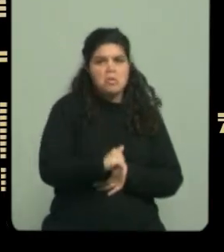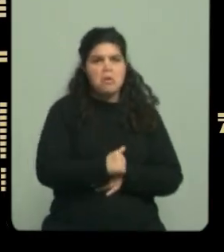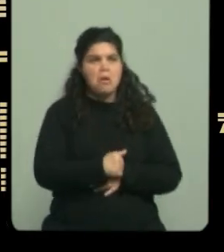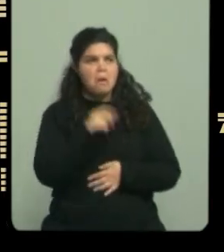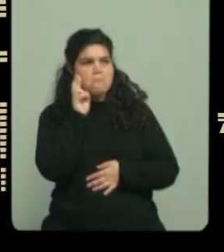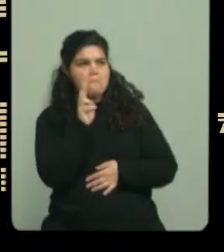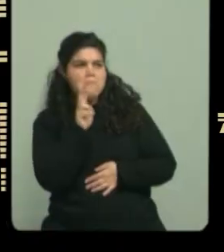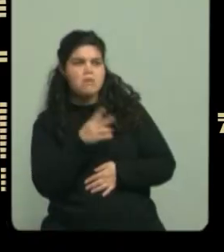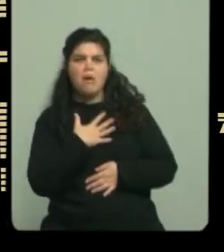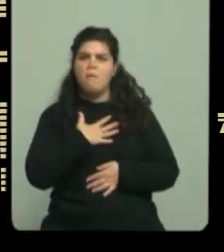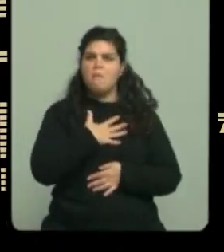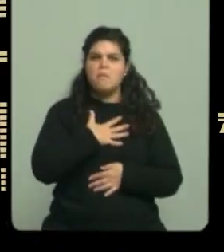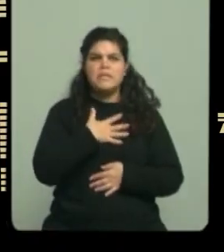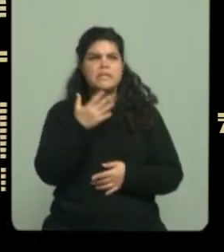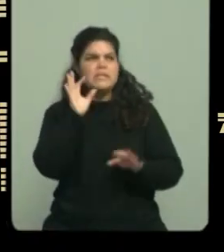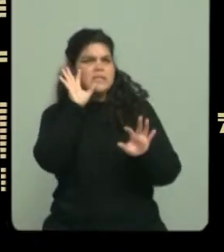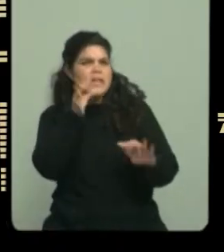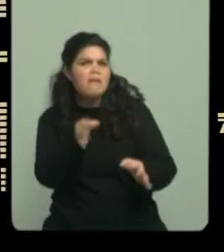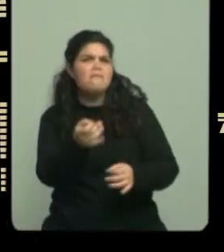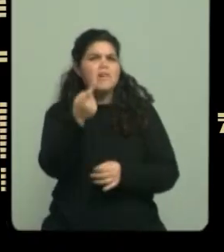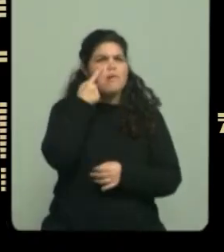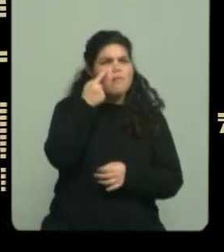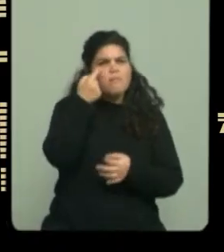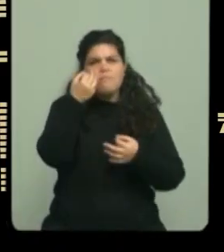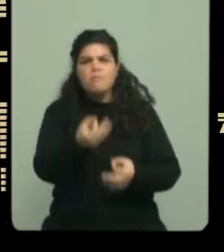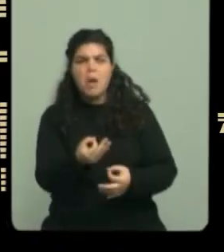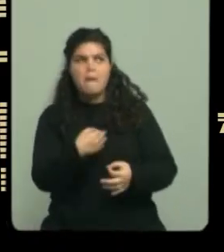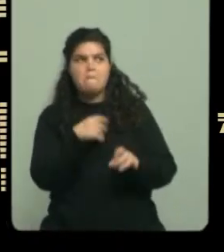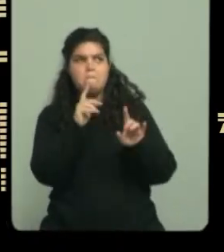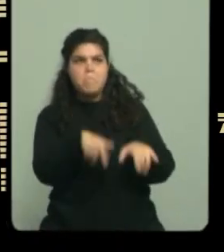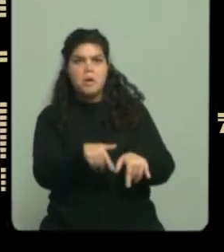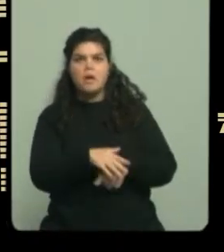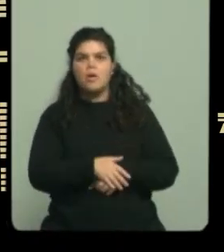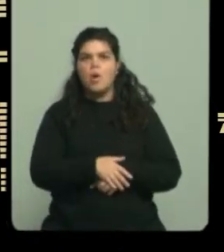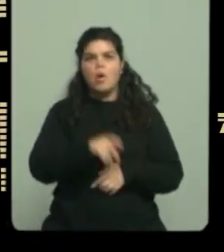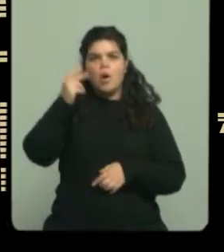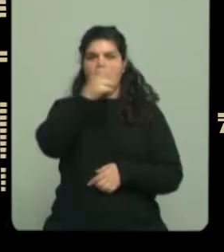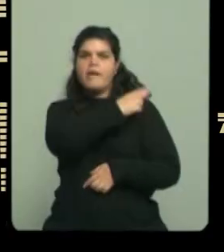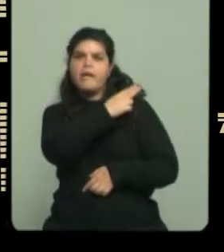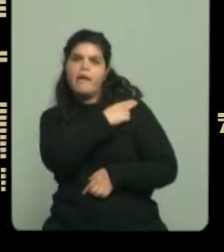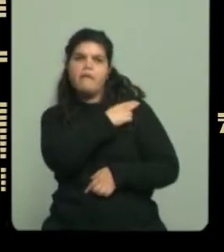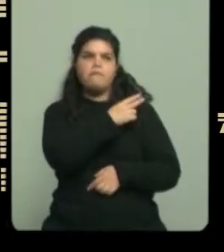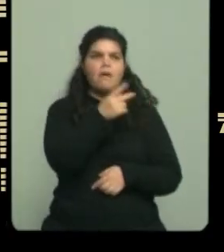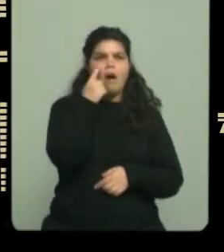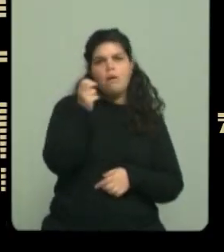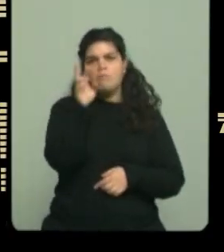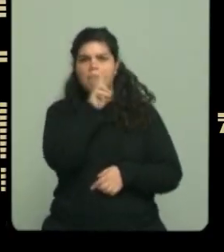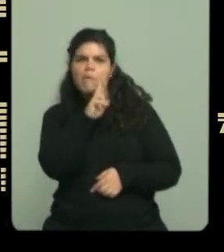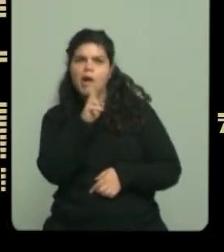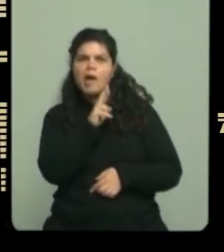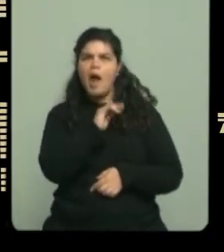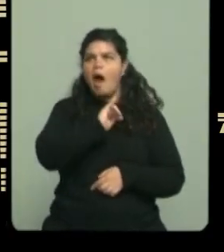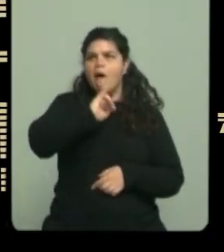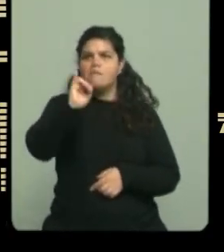saber qué es y qué implica, es como muy importante llevarlo a jefes, a jefas, a decir, che, esto lo que